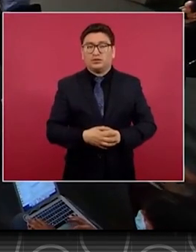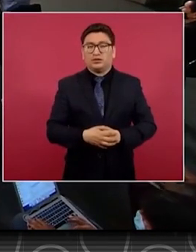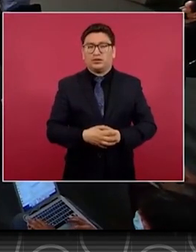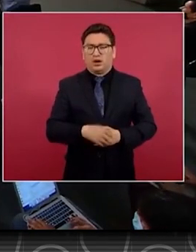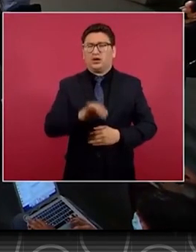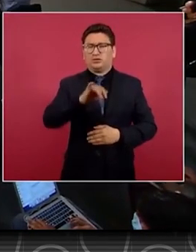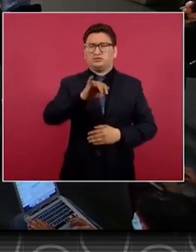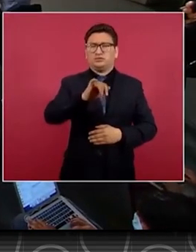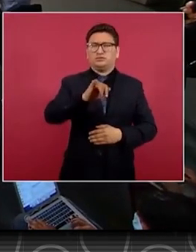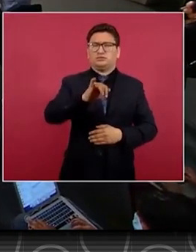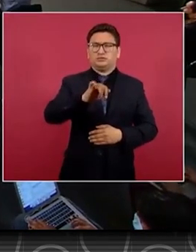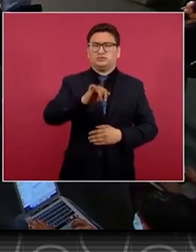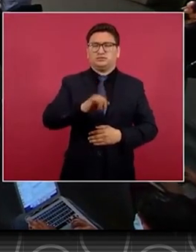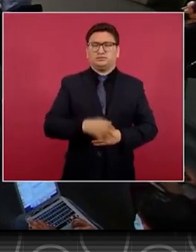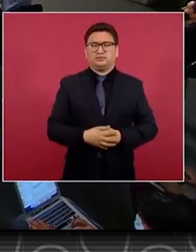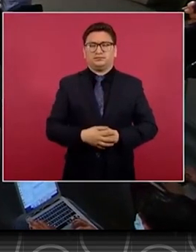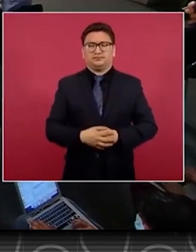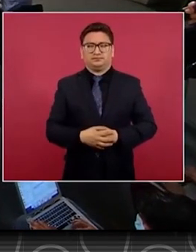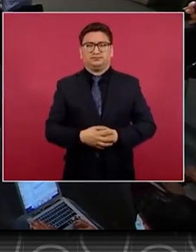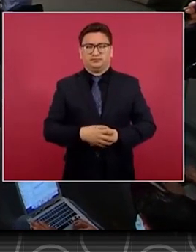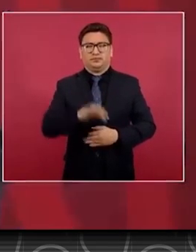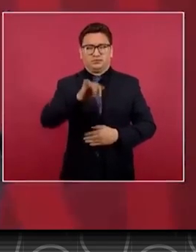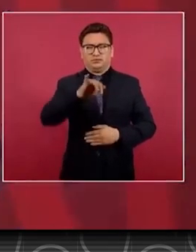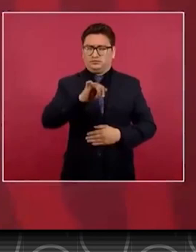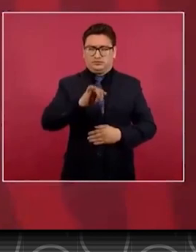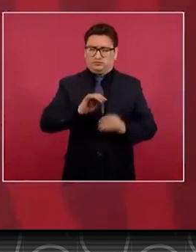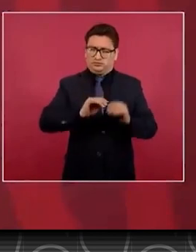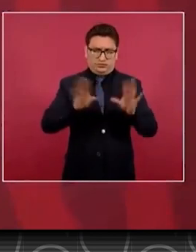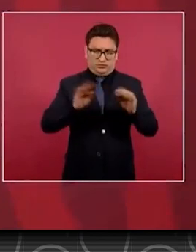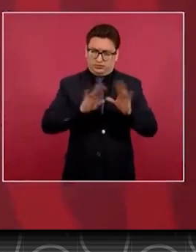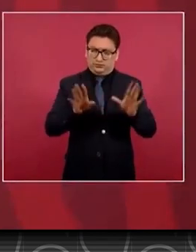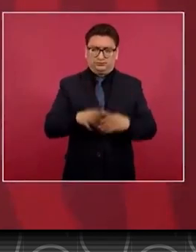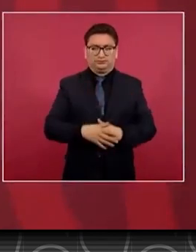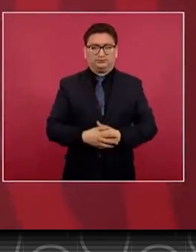¿Nos avisa cuando vaya a volar? Sí. Sí, cómo no.